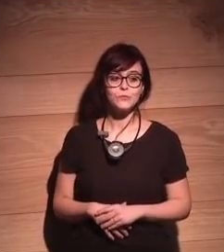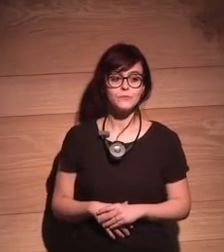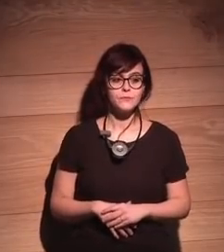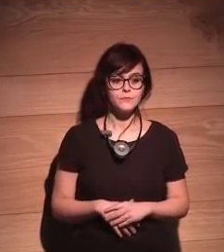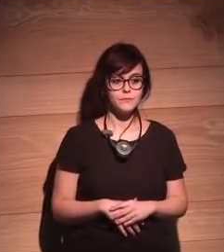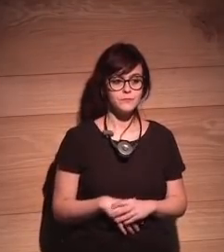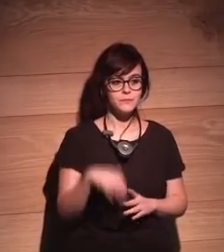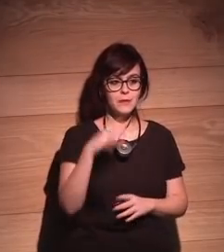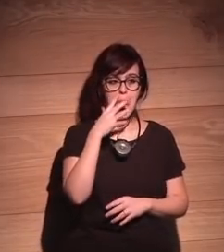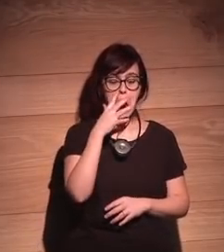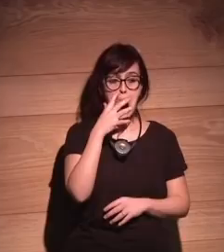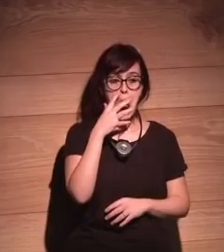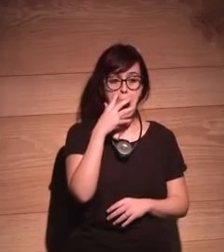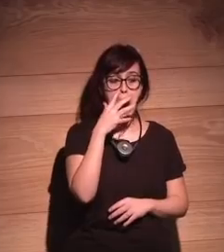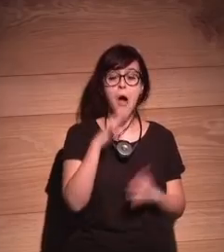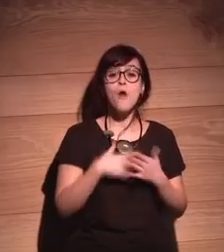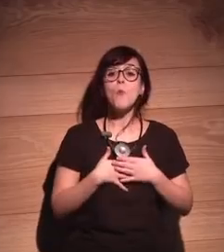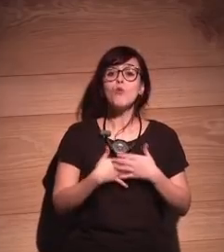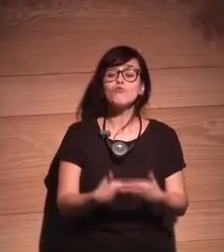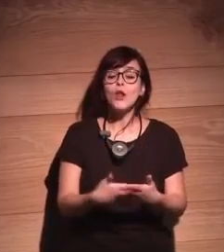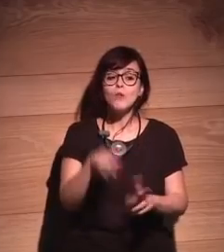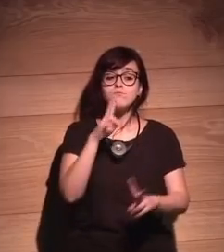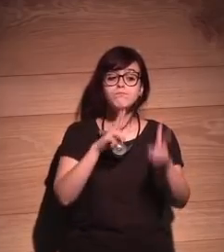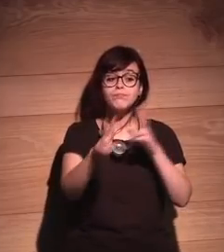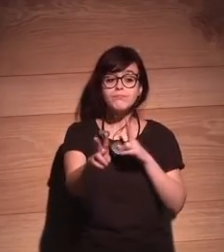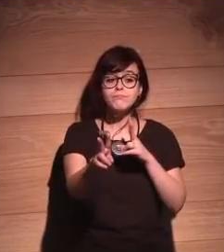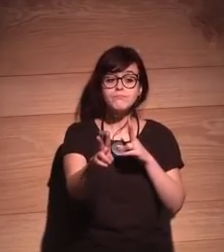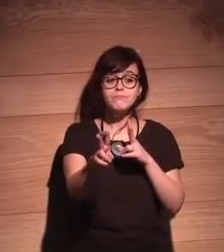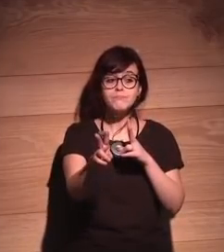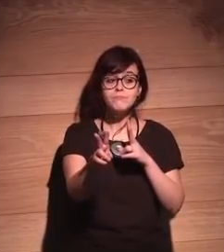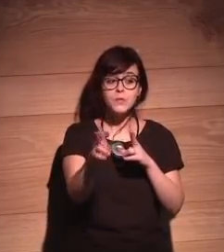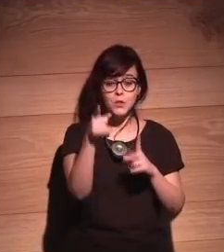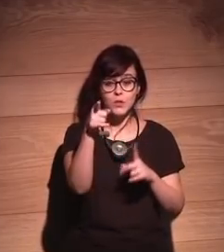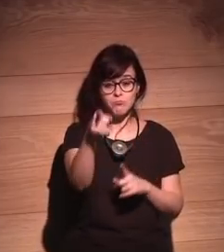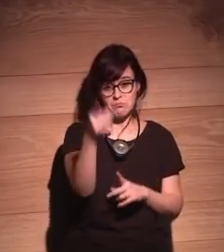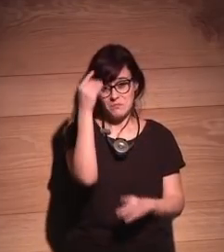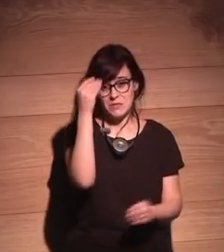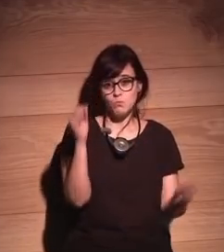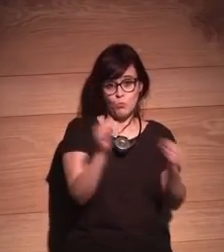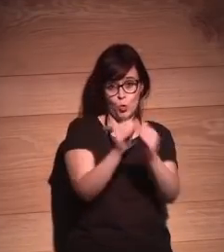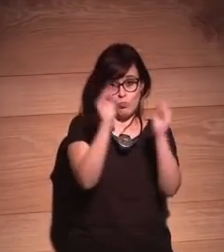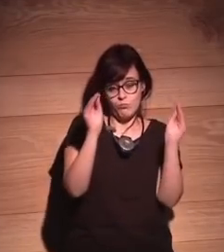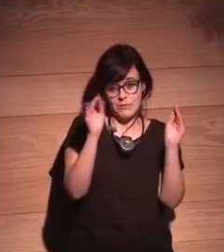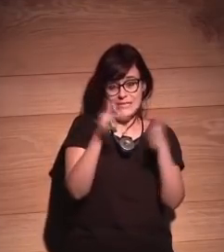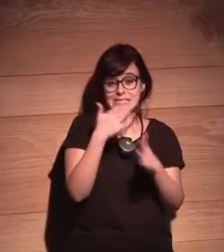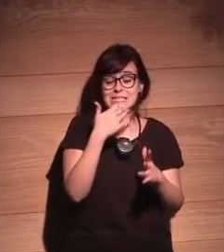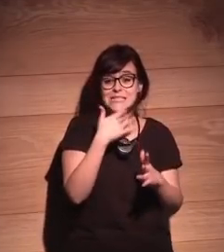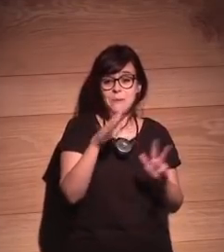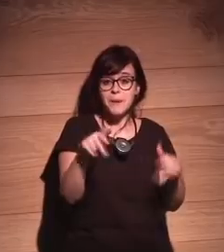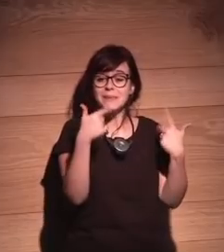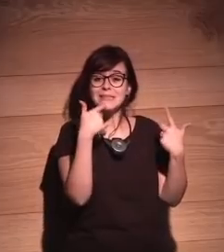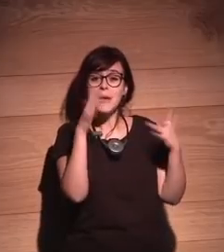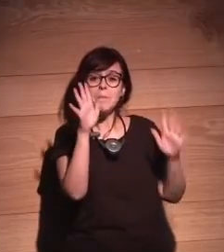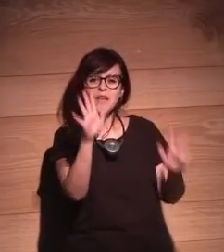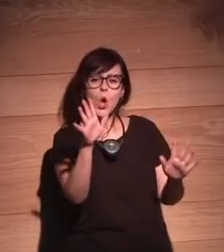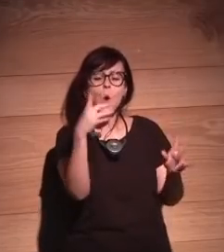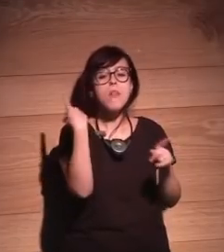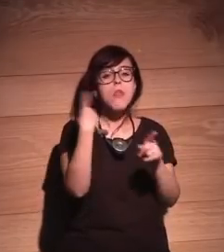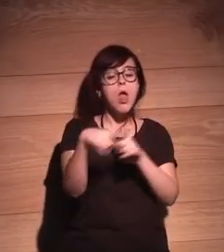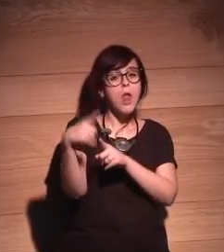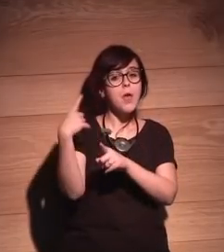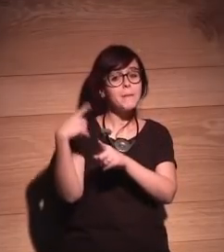¿Quién? ¿Algún voluntario? Bueno, yo coincido contigo, si me permitís, pero sí que hay un